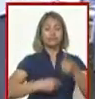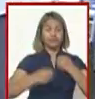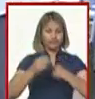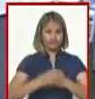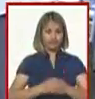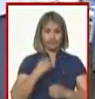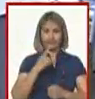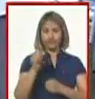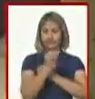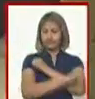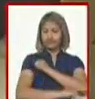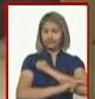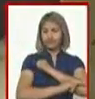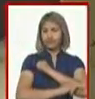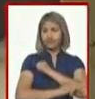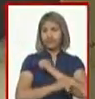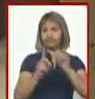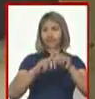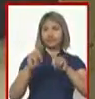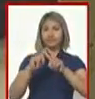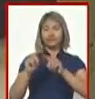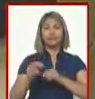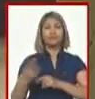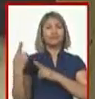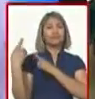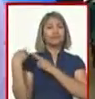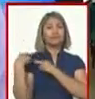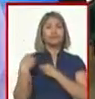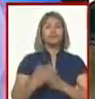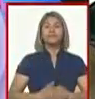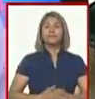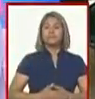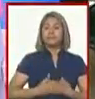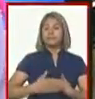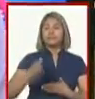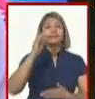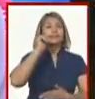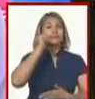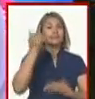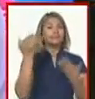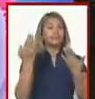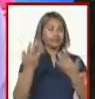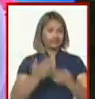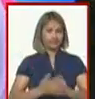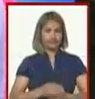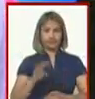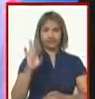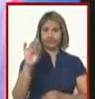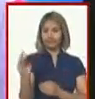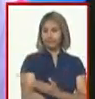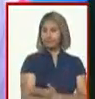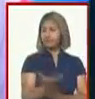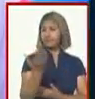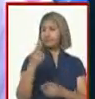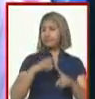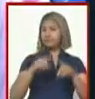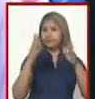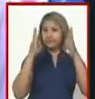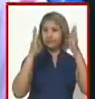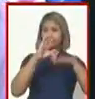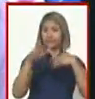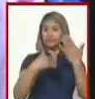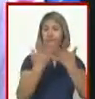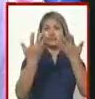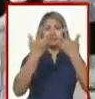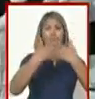negocios son nacionales y de diferentes rubros. Bueno, este evento arranca el día de mañana, los esperamos desde las 8 de la mañana, ya estamos atendiendo a todas